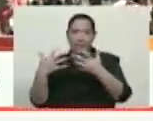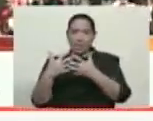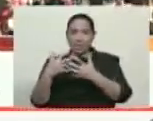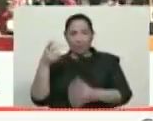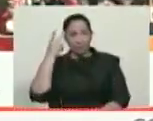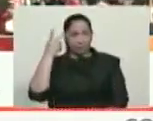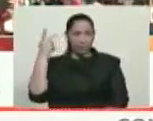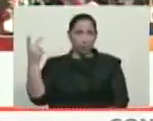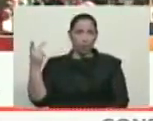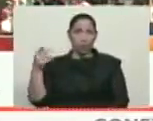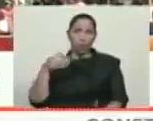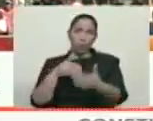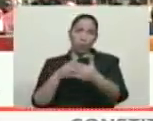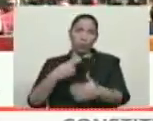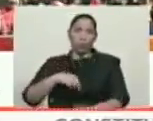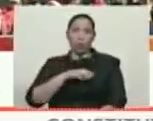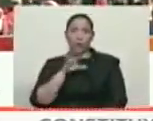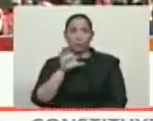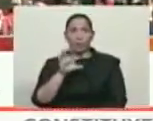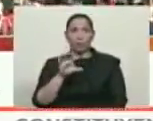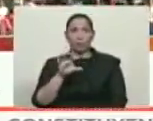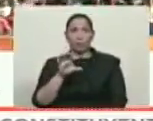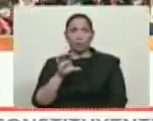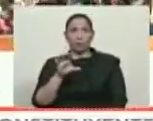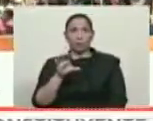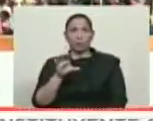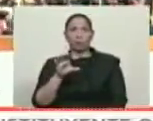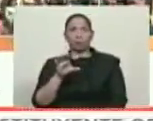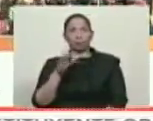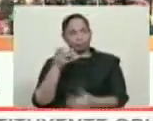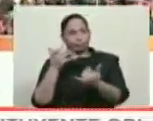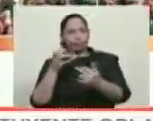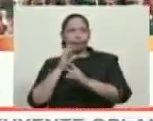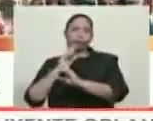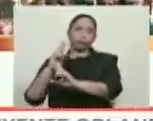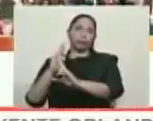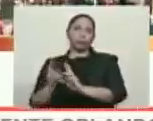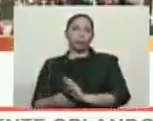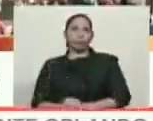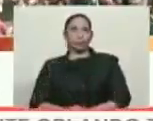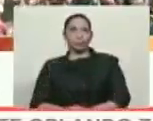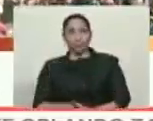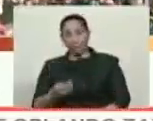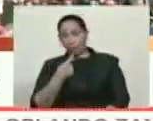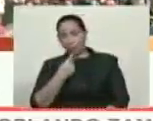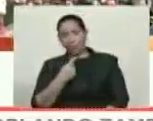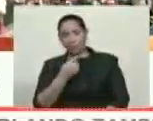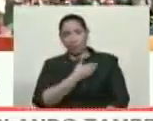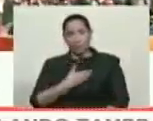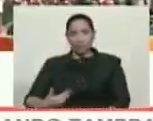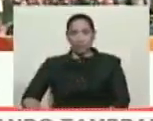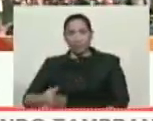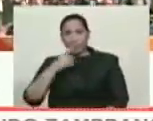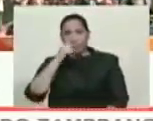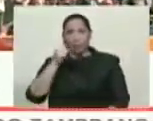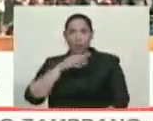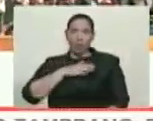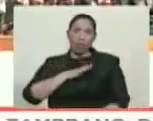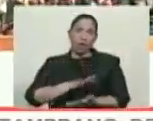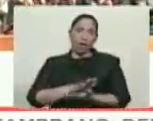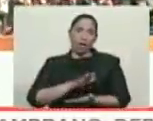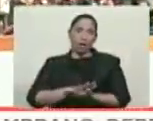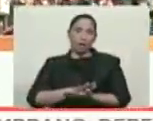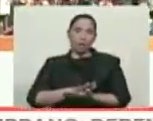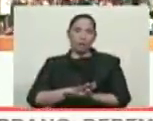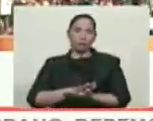nuestra patria. Nuestra respuesta, como lo ha dicho el presidente Nicolás Maduro, calma y